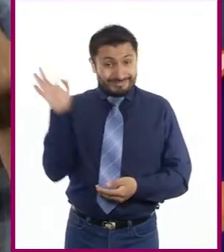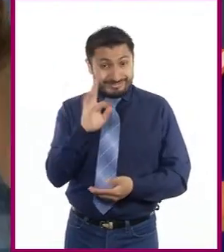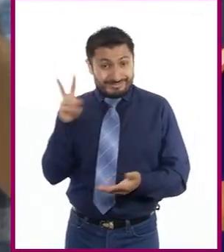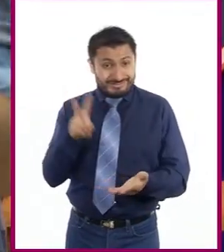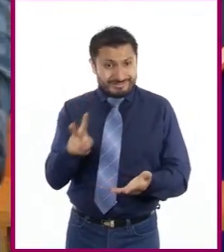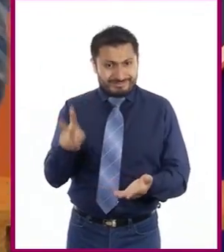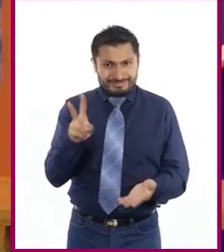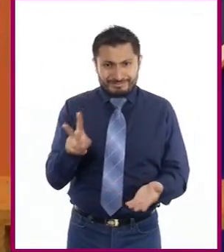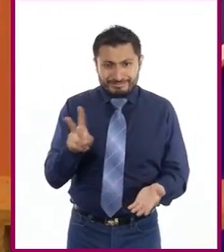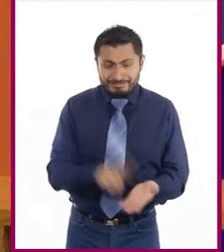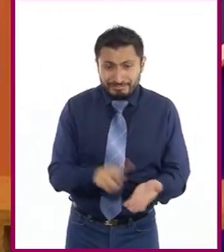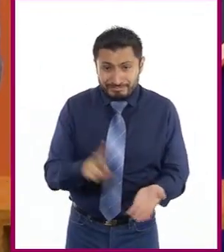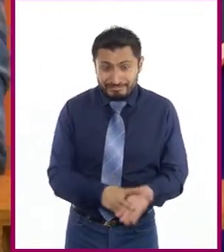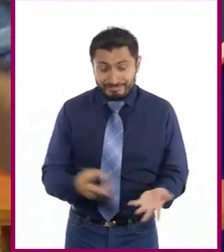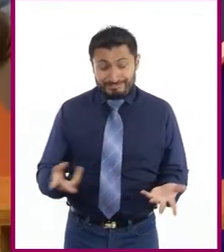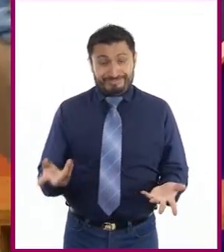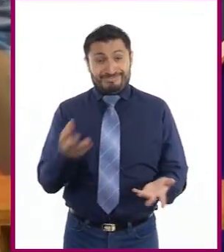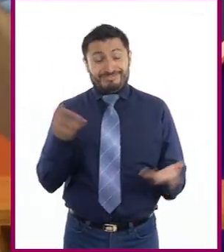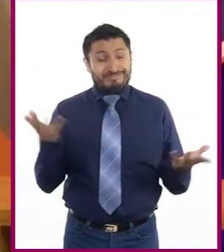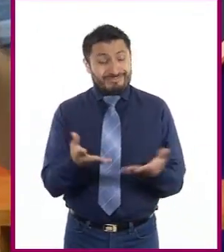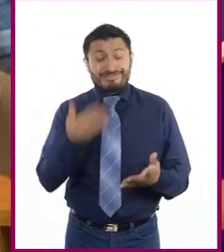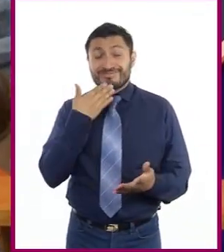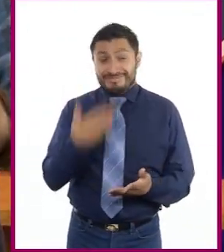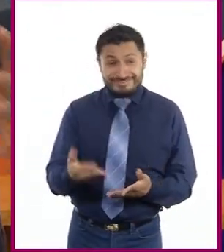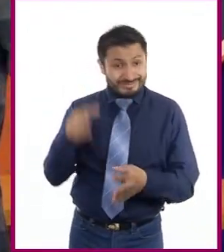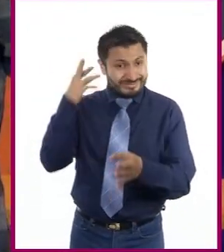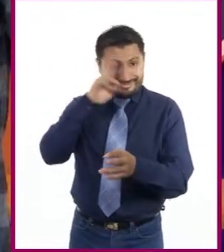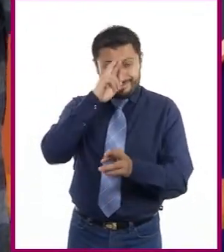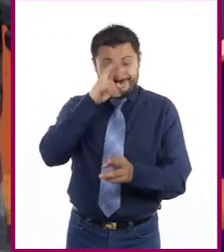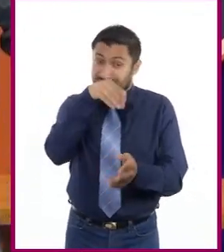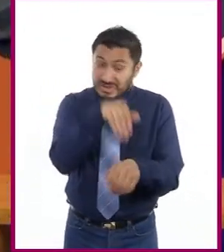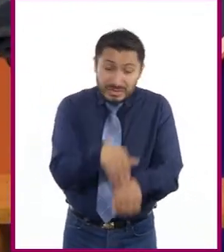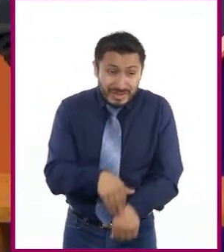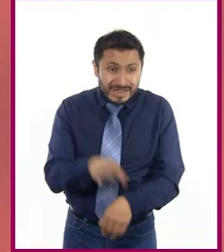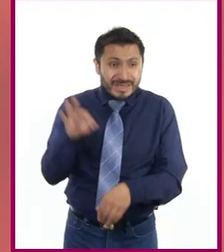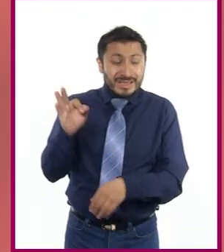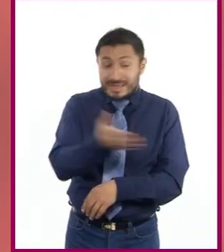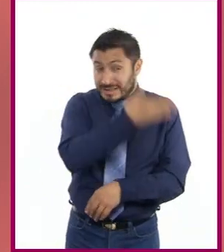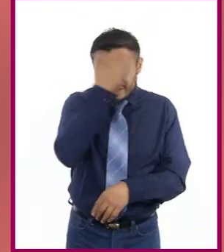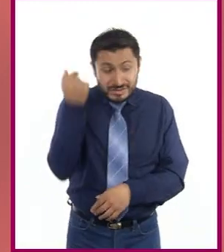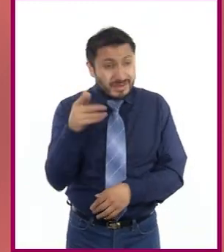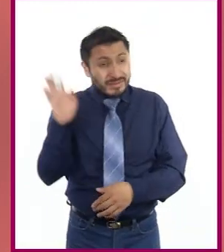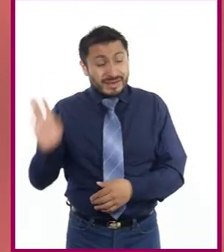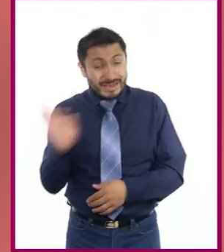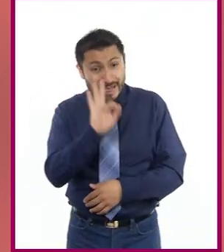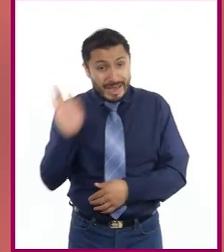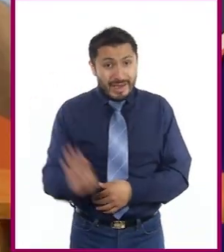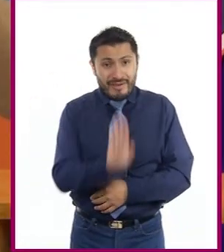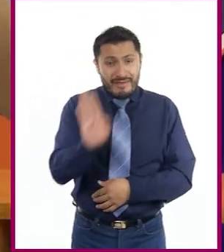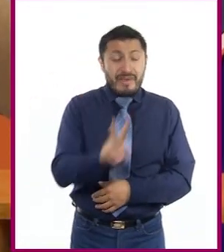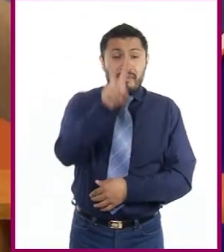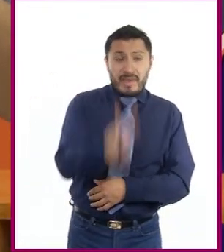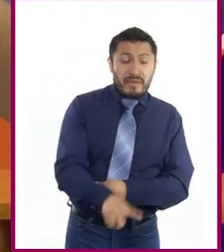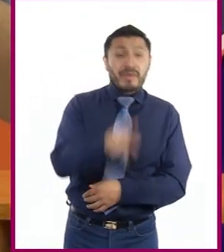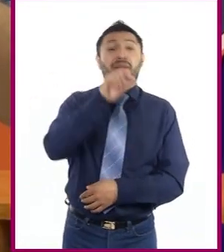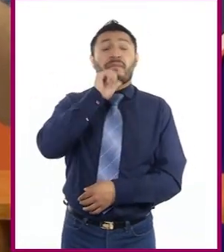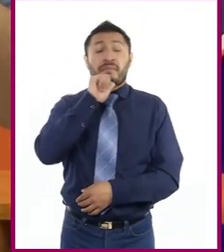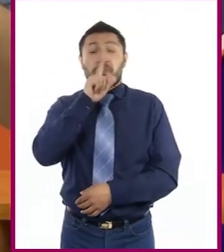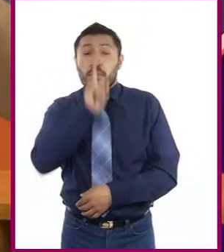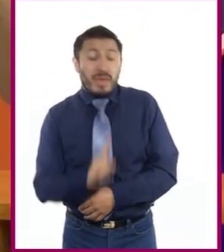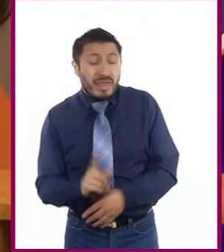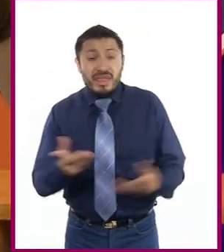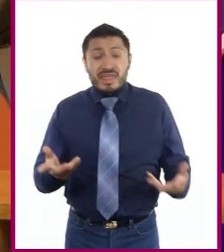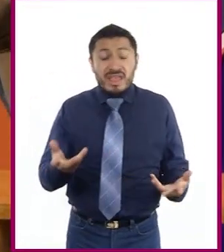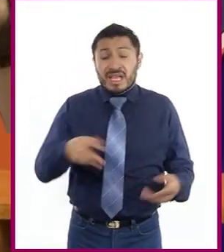hacer lo que le pide el espectro. Ni siquiera sabe si el fantasma es real. Y luego,